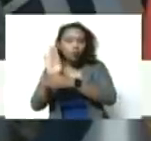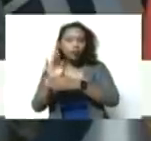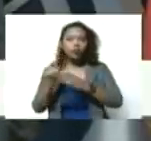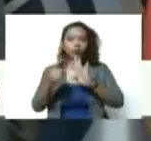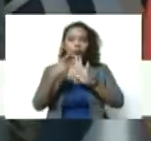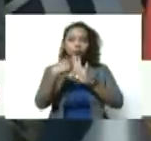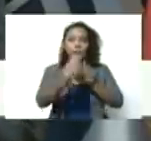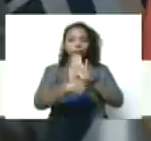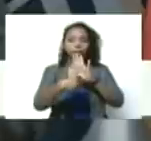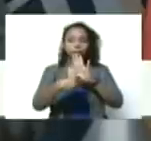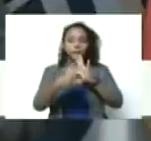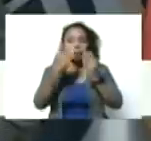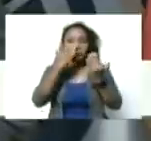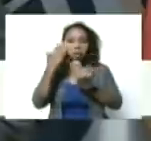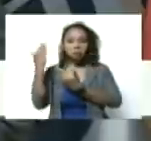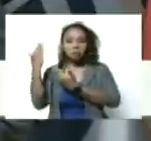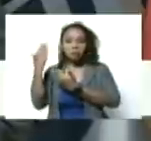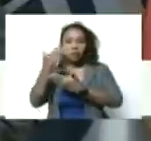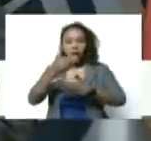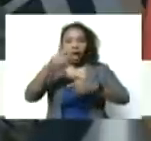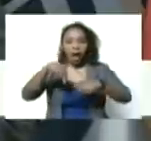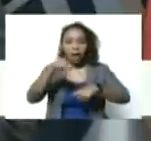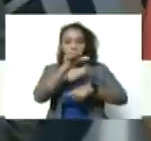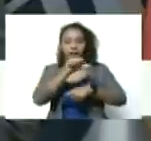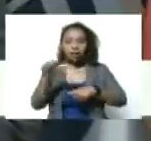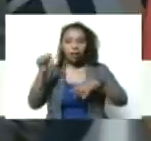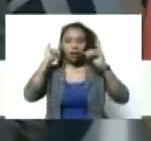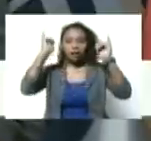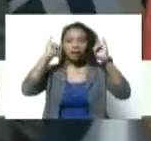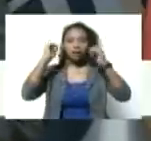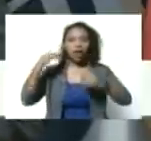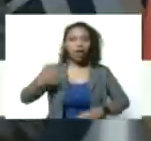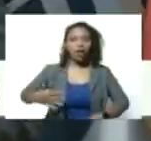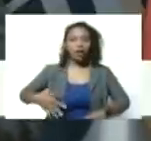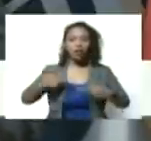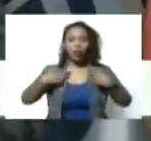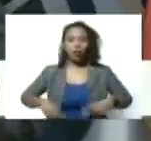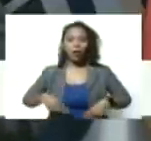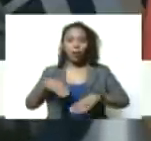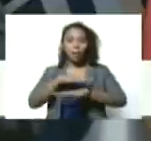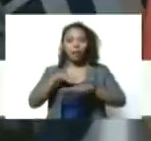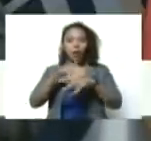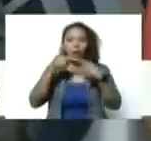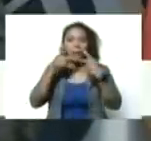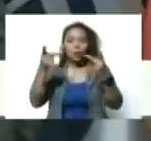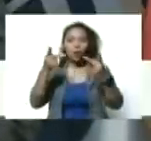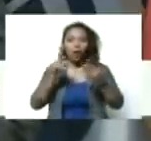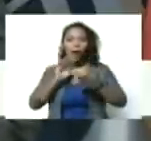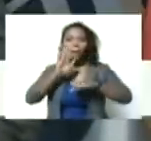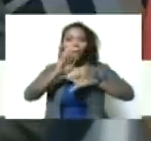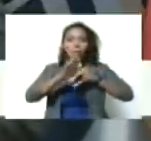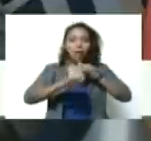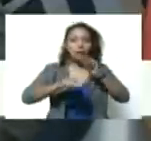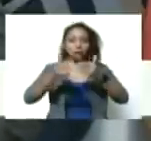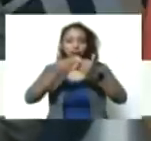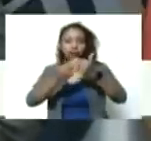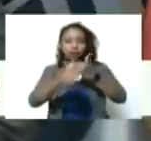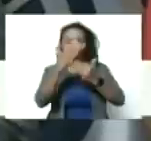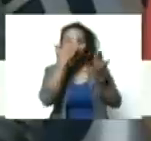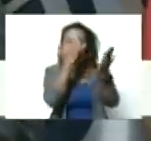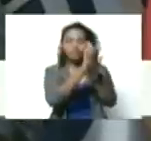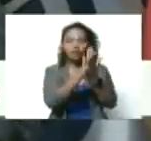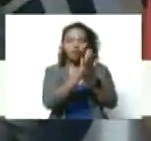entonces, en esta semana aniversaria de los derechos humanos, el Ministerio Público da un paso al frente,